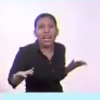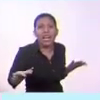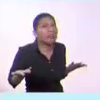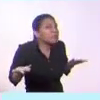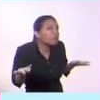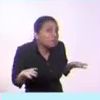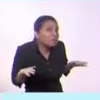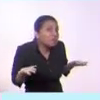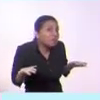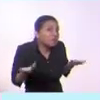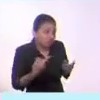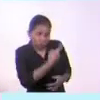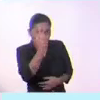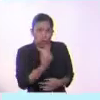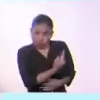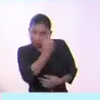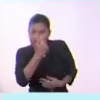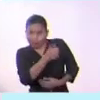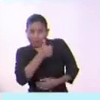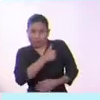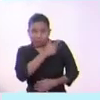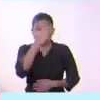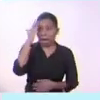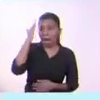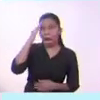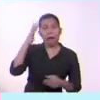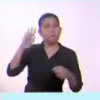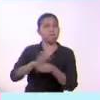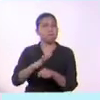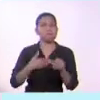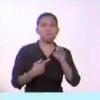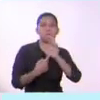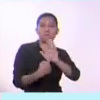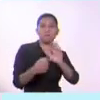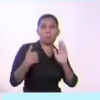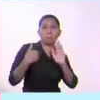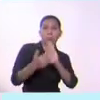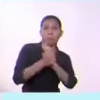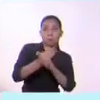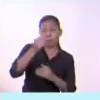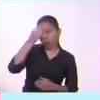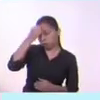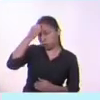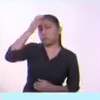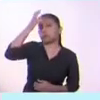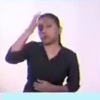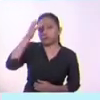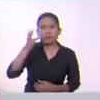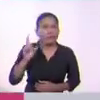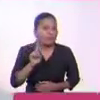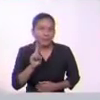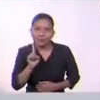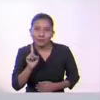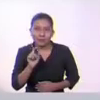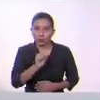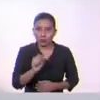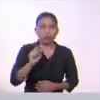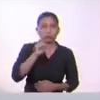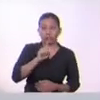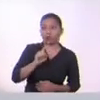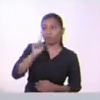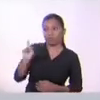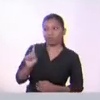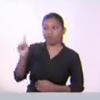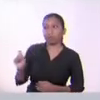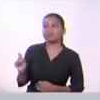una excusa para que el entrevistador demuestre su incomparable sabiduría. Ahora que hemos